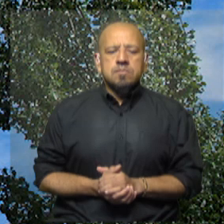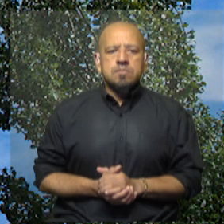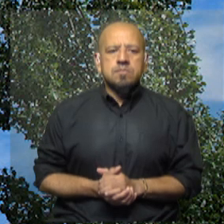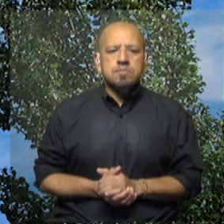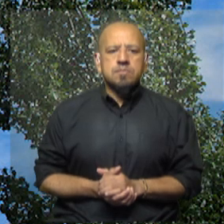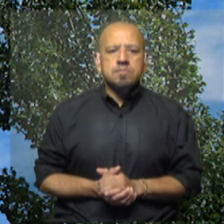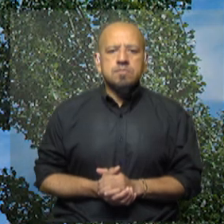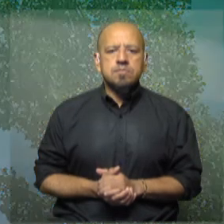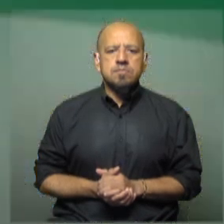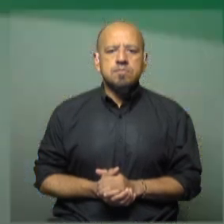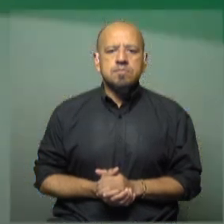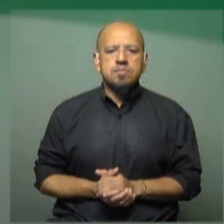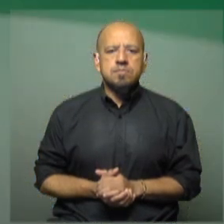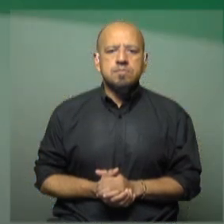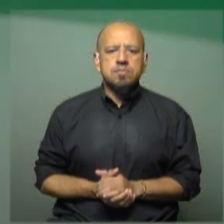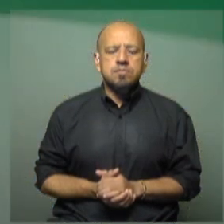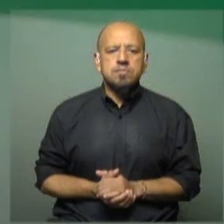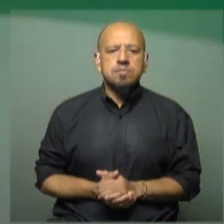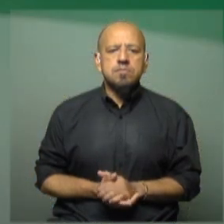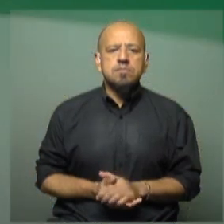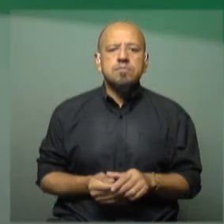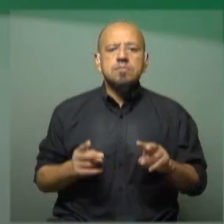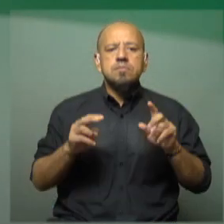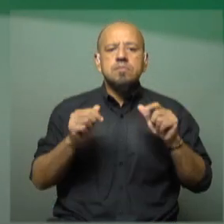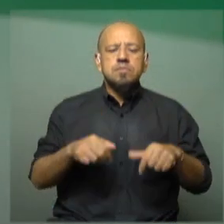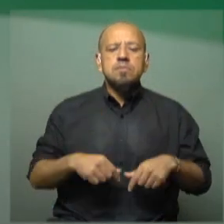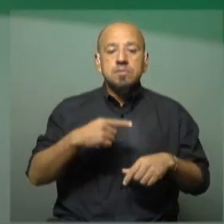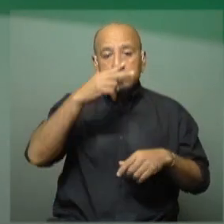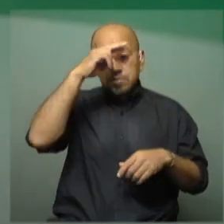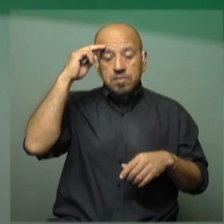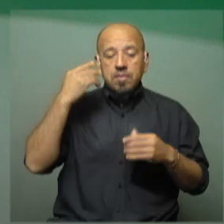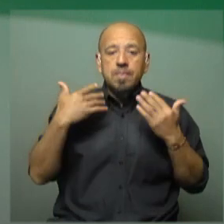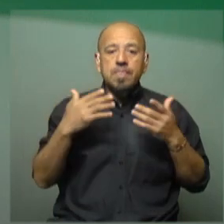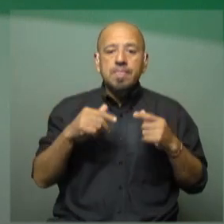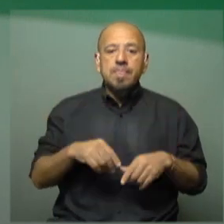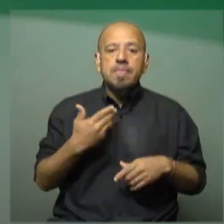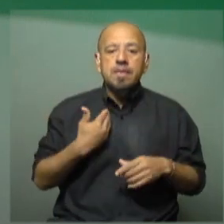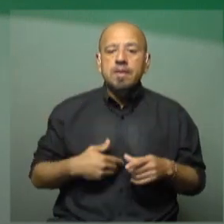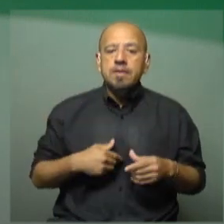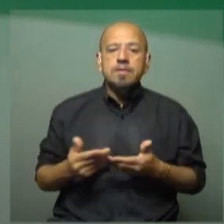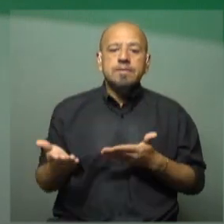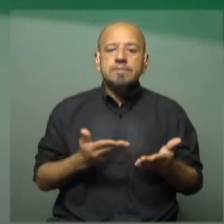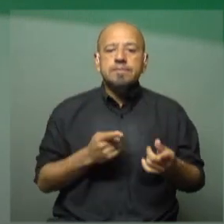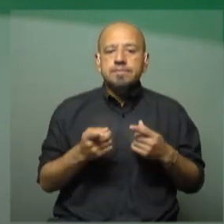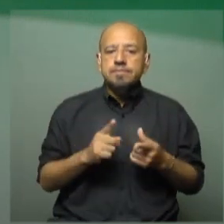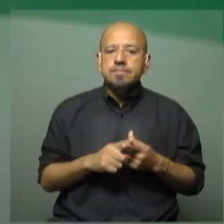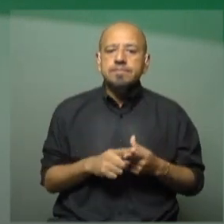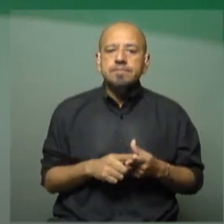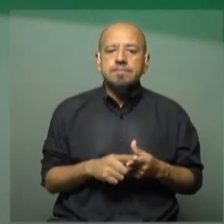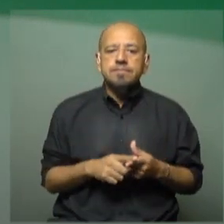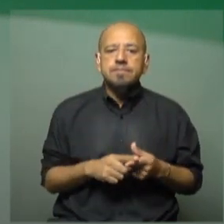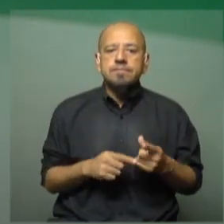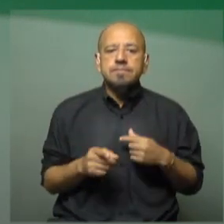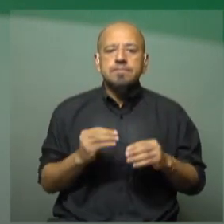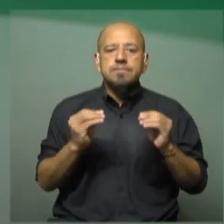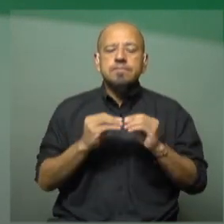Mercado de historias. Emergencia agropecuaria, tema de este verano, lamentablemente. Sí, por eso le damos la bienvenida, ahora sí, para el desarrollo del tema a